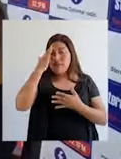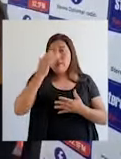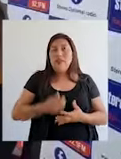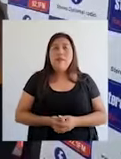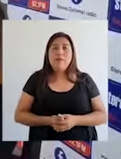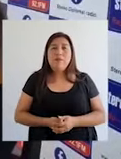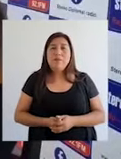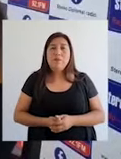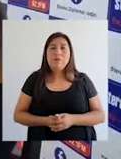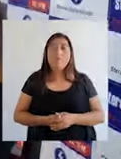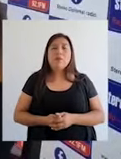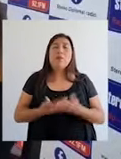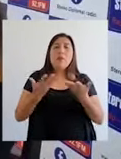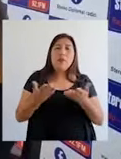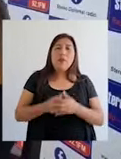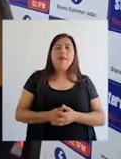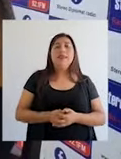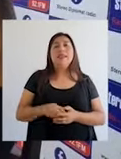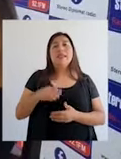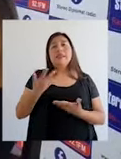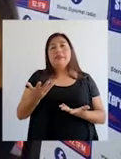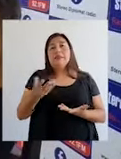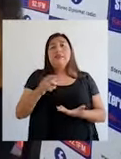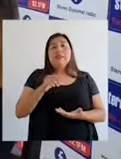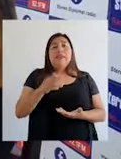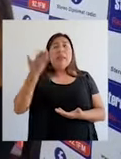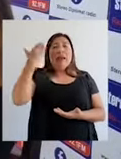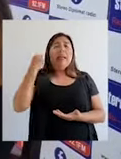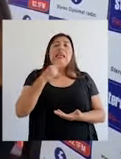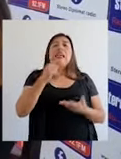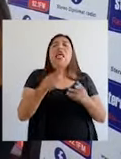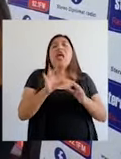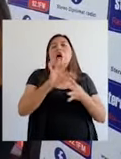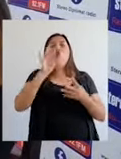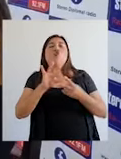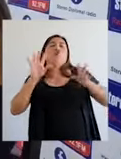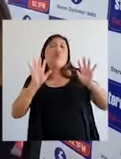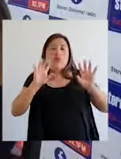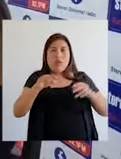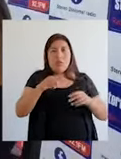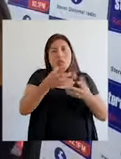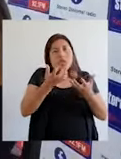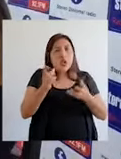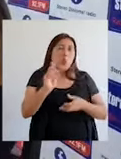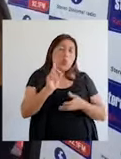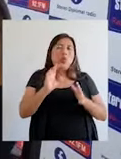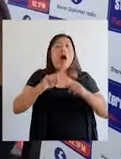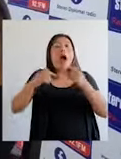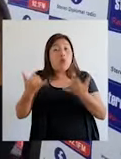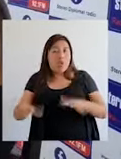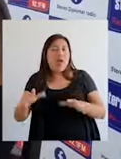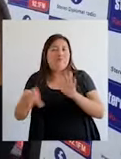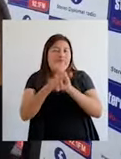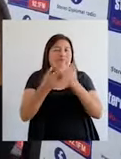digo, era optativa. Por Ya. lo tanto, la ley decía autorícese, o sea, es decir, Ya, si no gastaban o gastaban un sol, habían quien cumplido. quería lo cumplía, quien no.